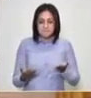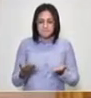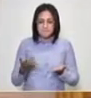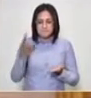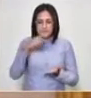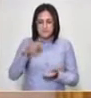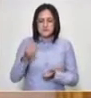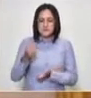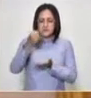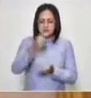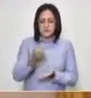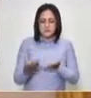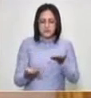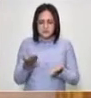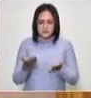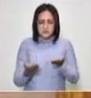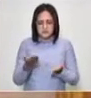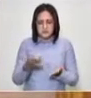pesar